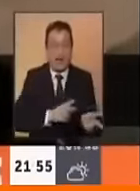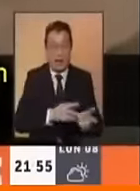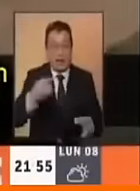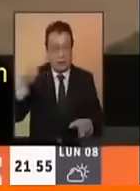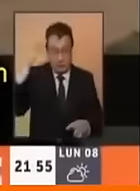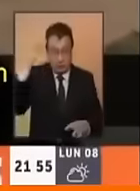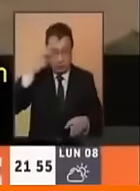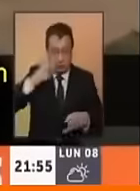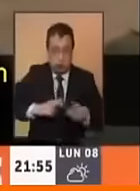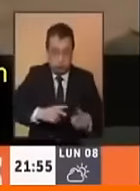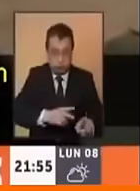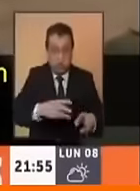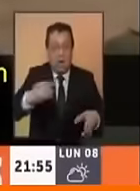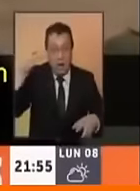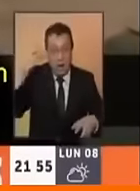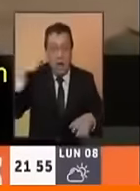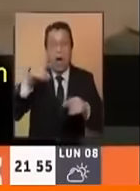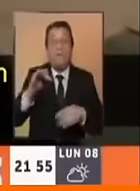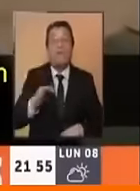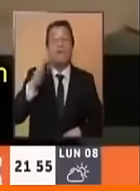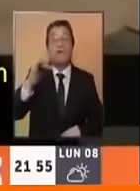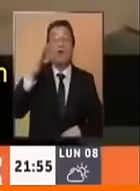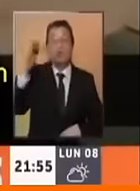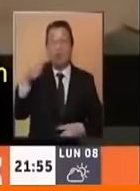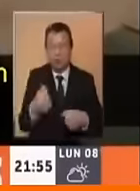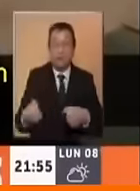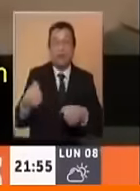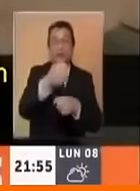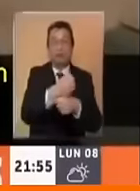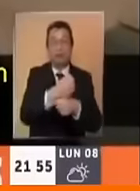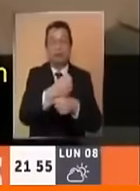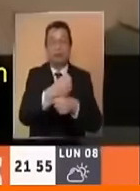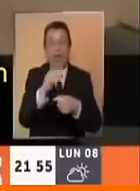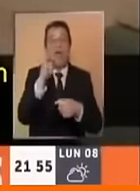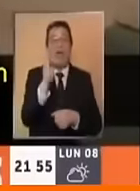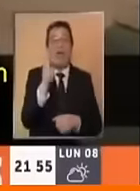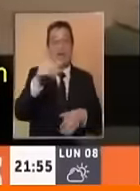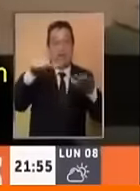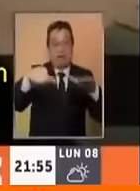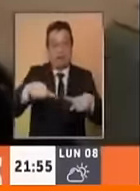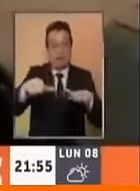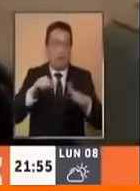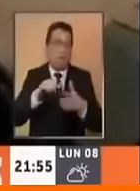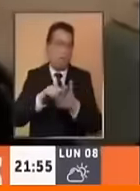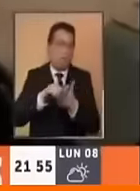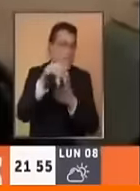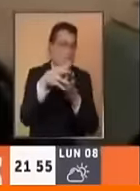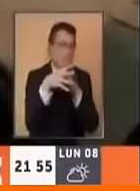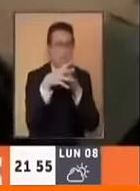combate y que eventualmente en el futuro operarán los aviones F-16.